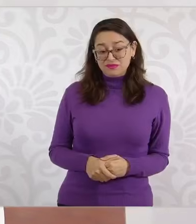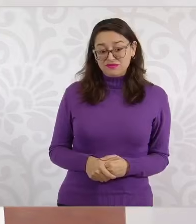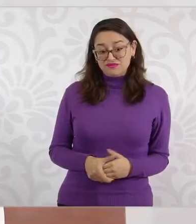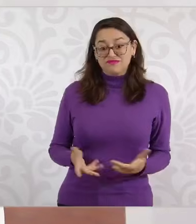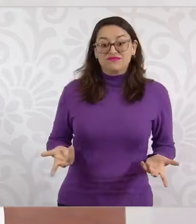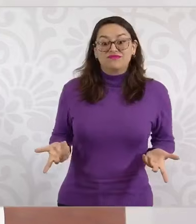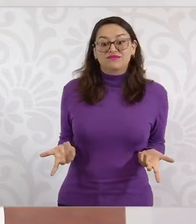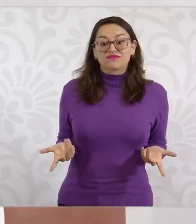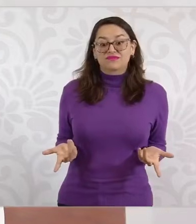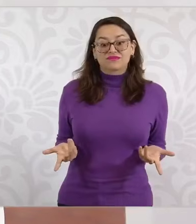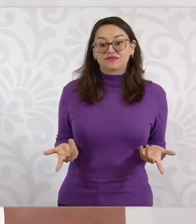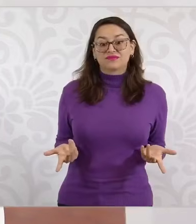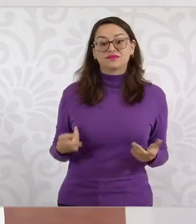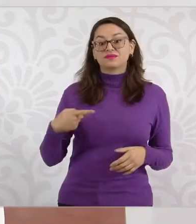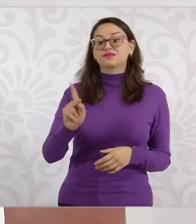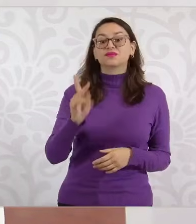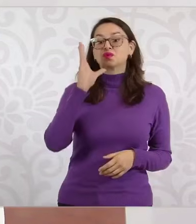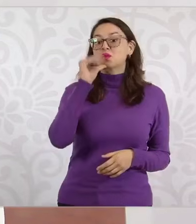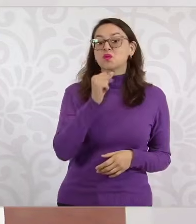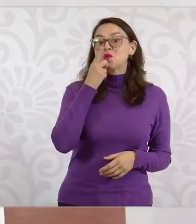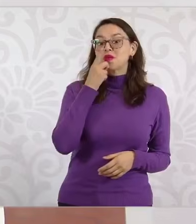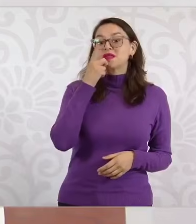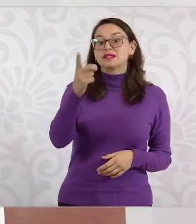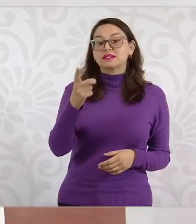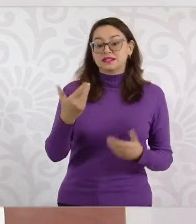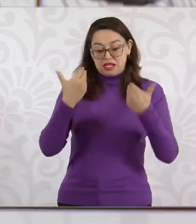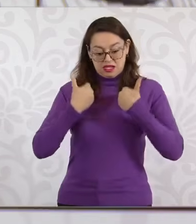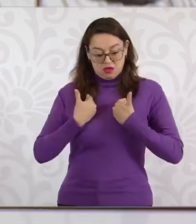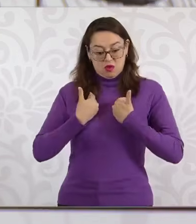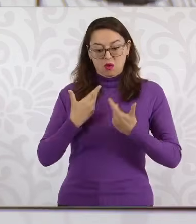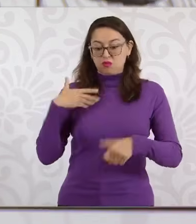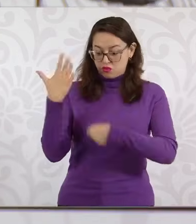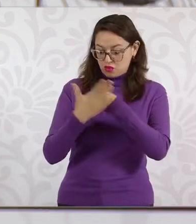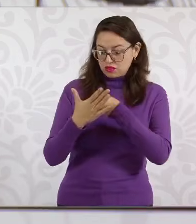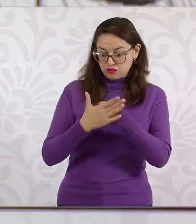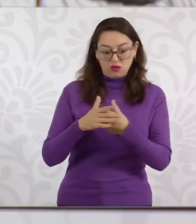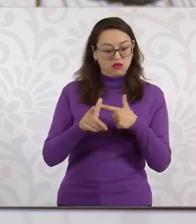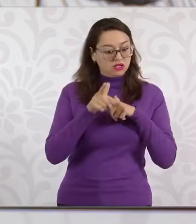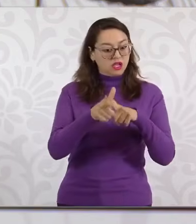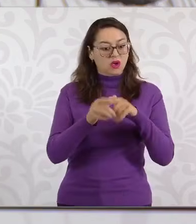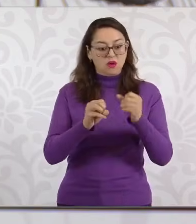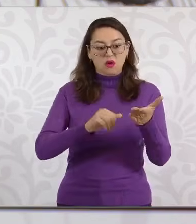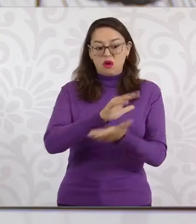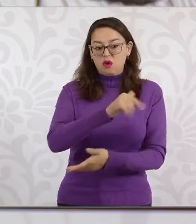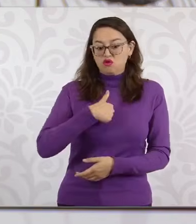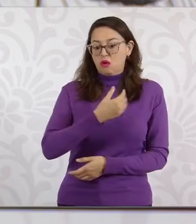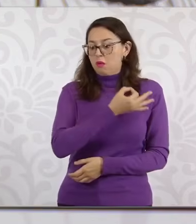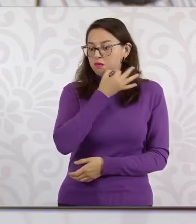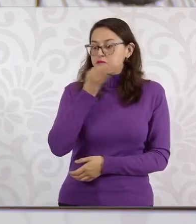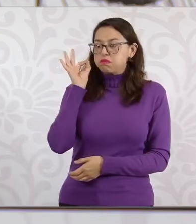Nada más que tampoco pueden decir que quien va a revocación de mandato no puede hablar de la revocación de mandato. Pues es